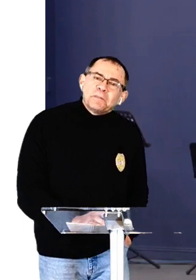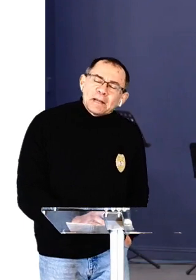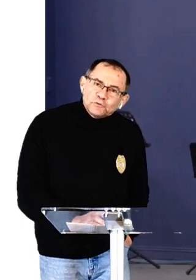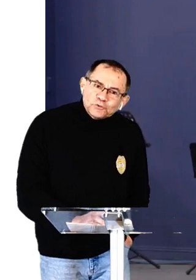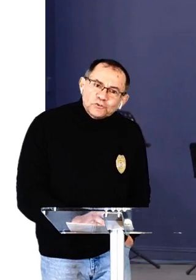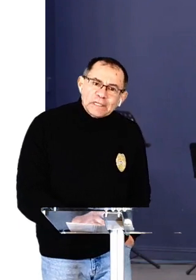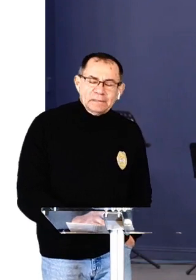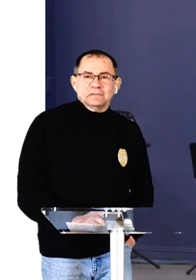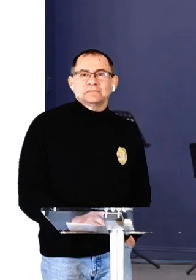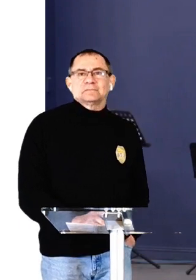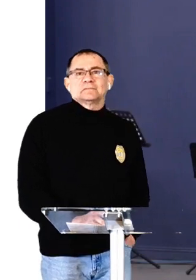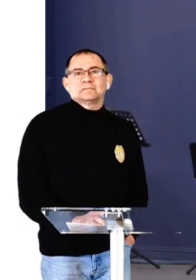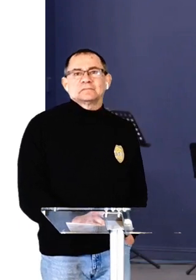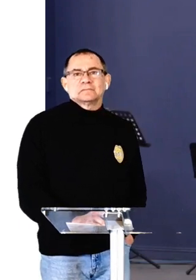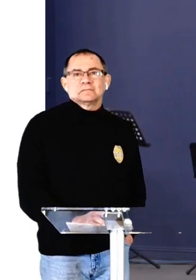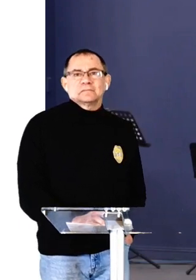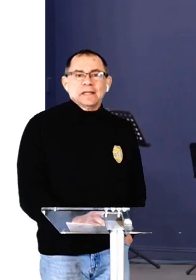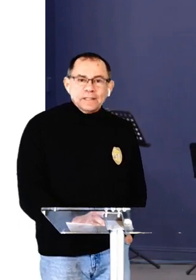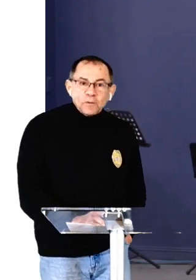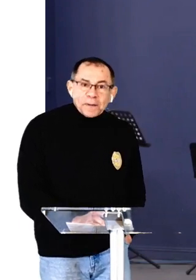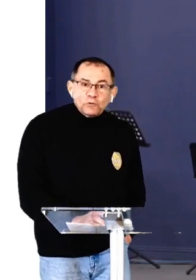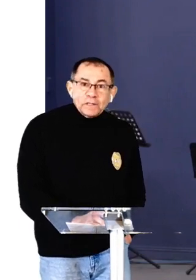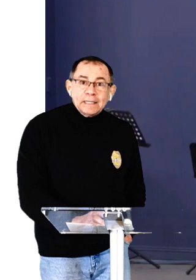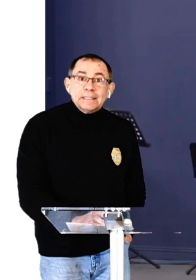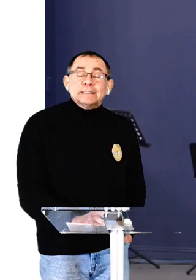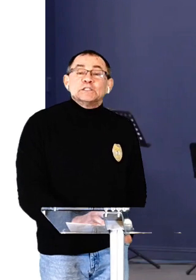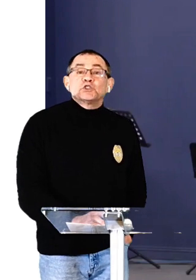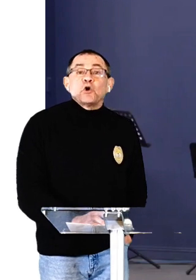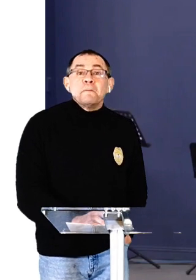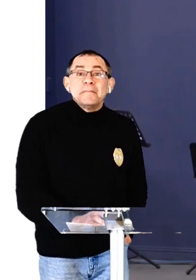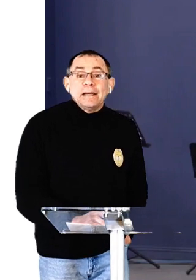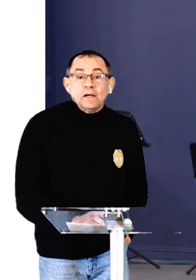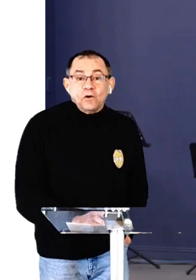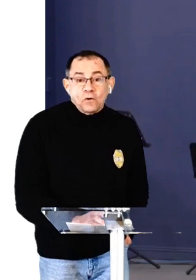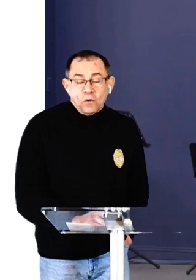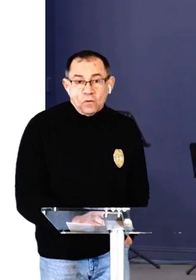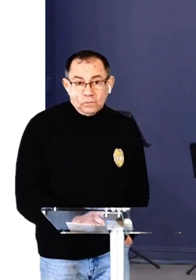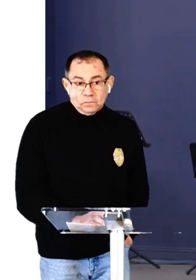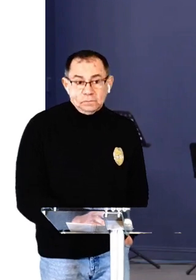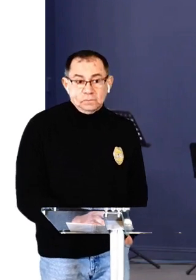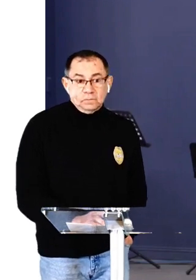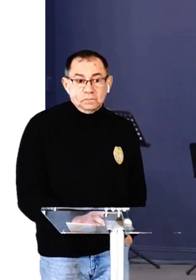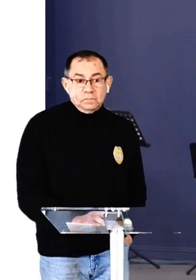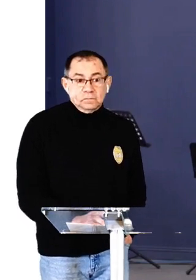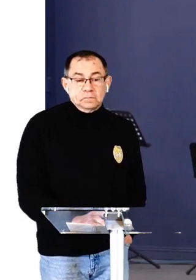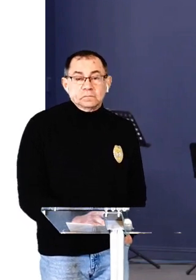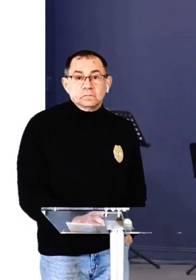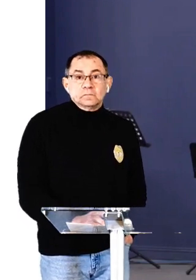Esto es para usted. Esto es para usted. Tómelo.